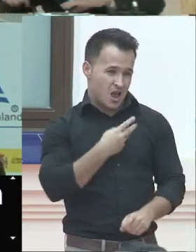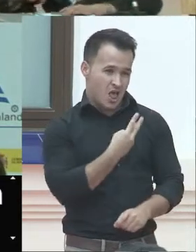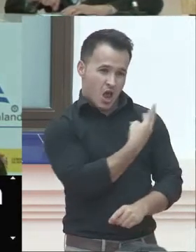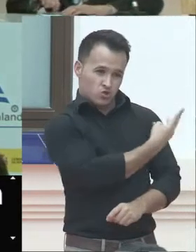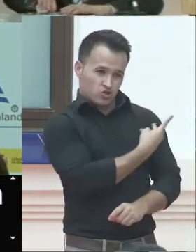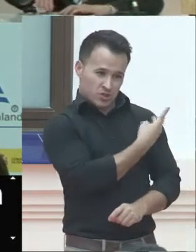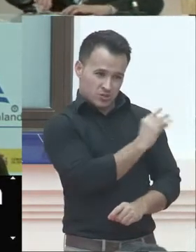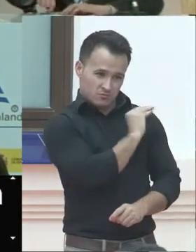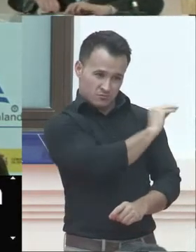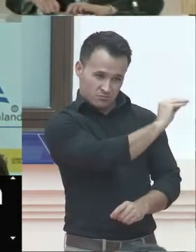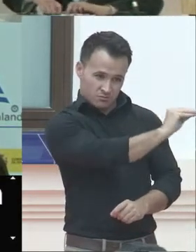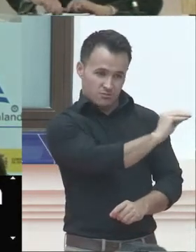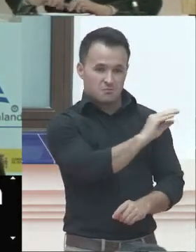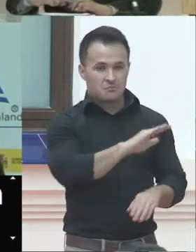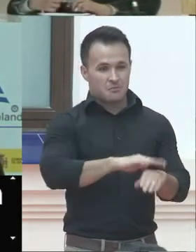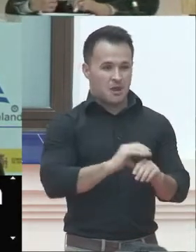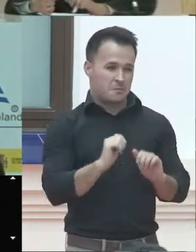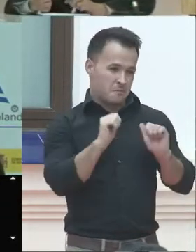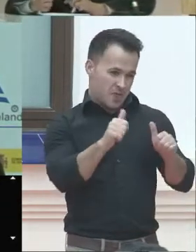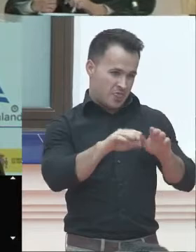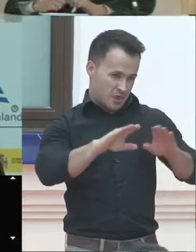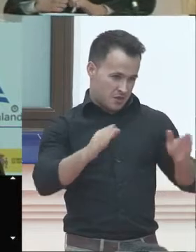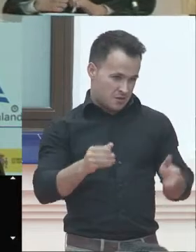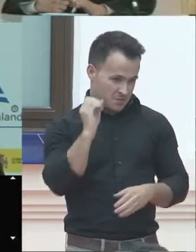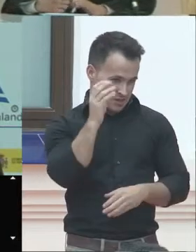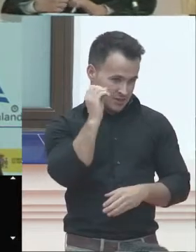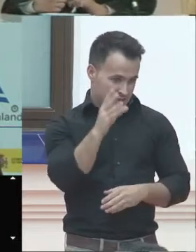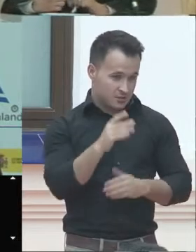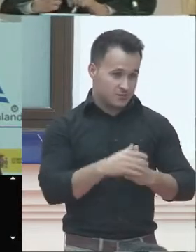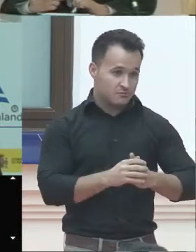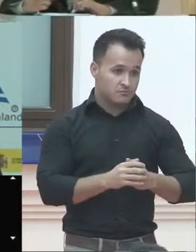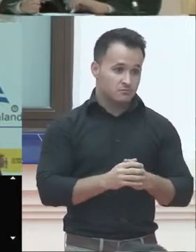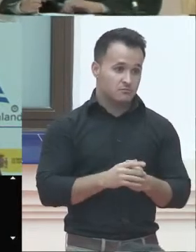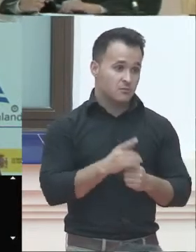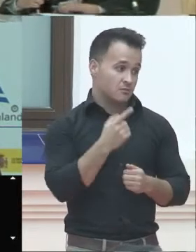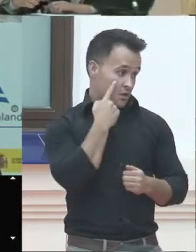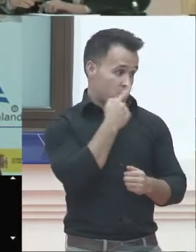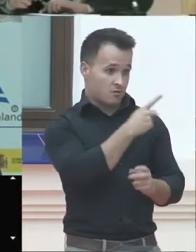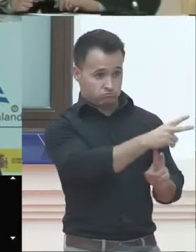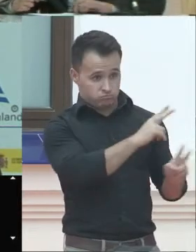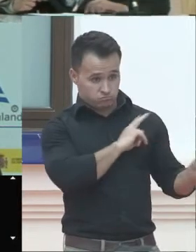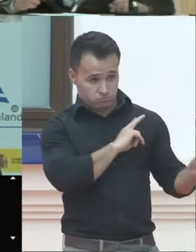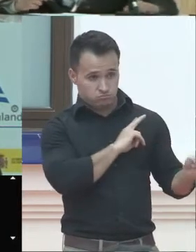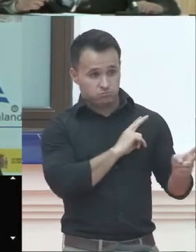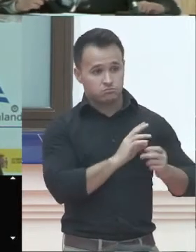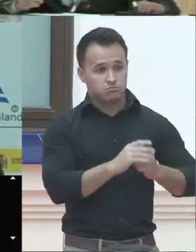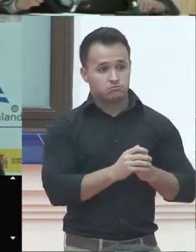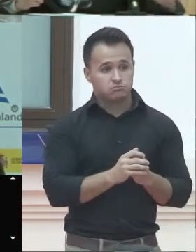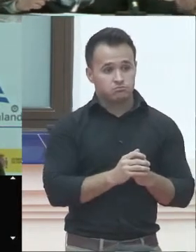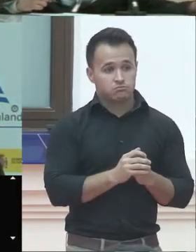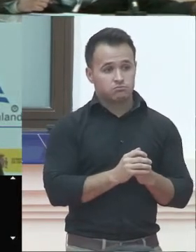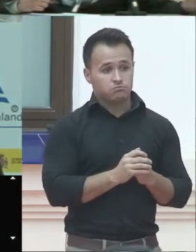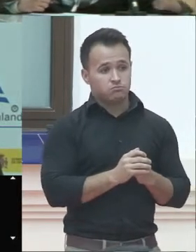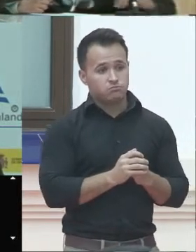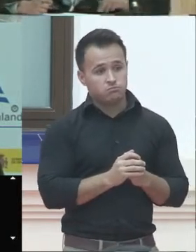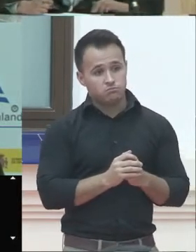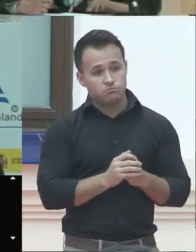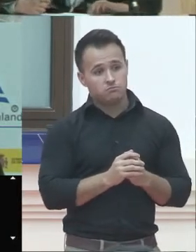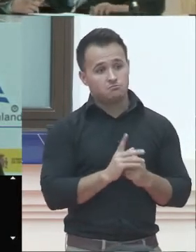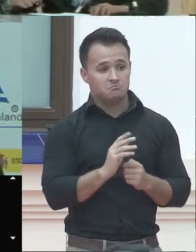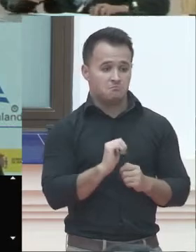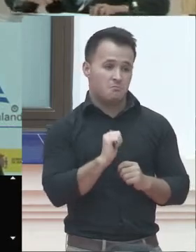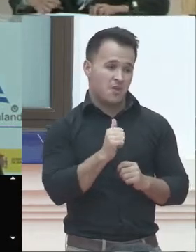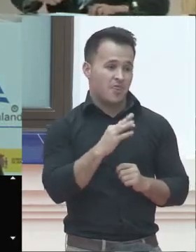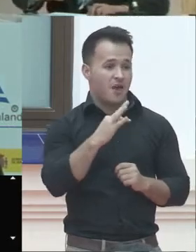y así me ayudéis a centrar un poco la mesa, si os parece, y la contestáis por el orden que vosotros prefiráis. Si queréis, como he empezado por mi derecha,